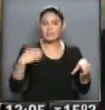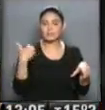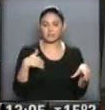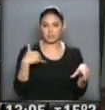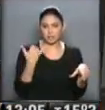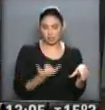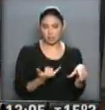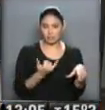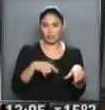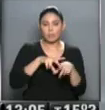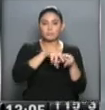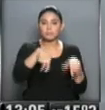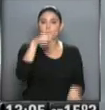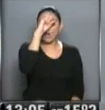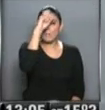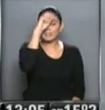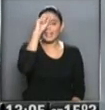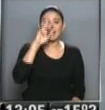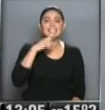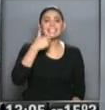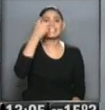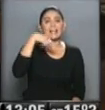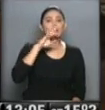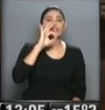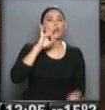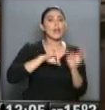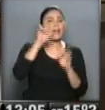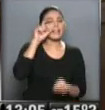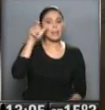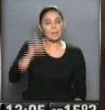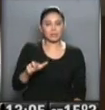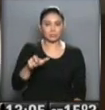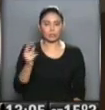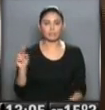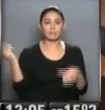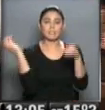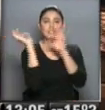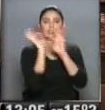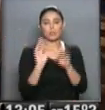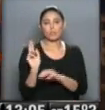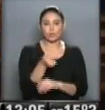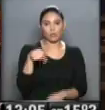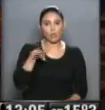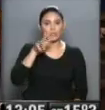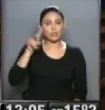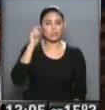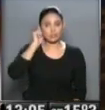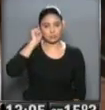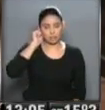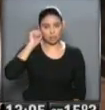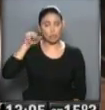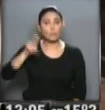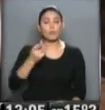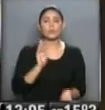argentinas. Al Hospital San Roque de Gonet llegaba ya sin vida Javier Jerez, de 42 años. Su deceso